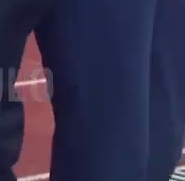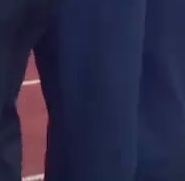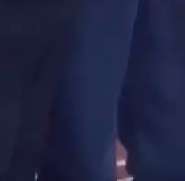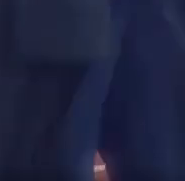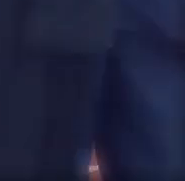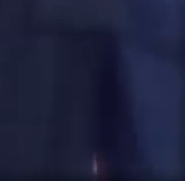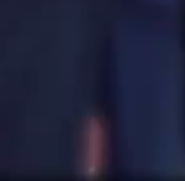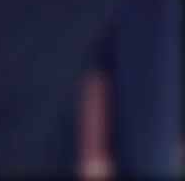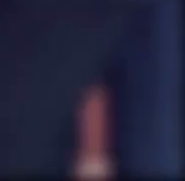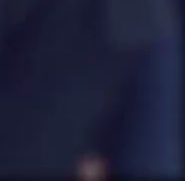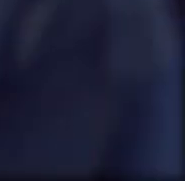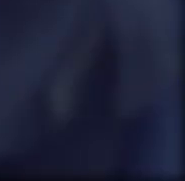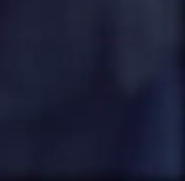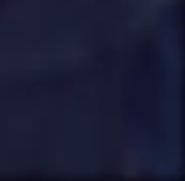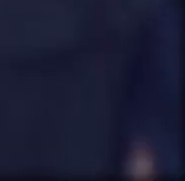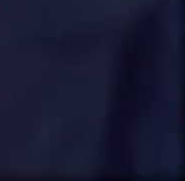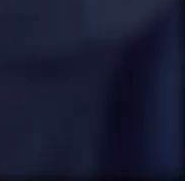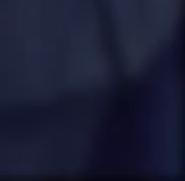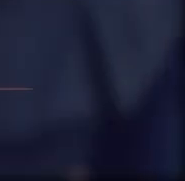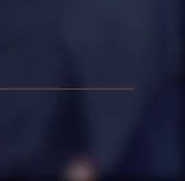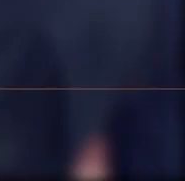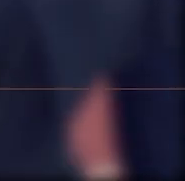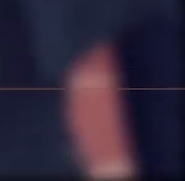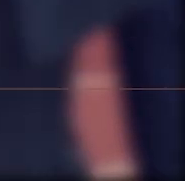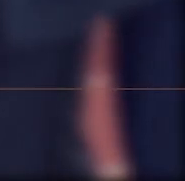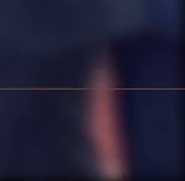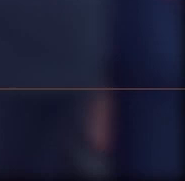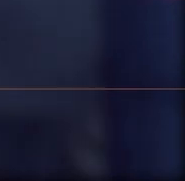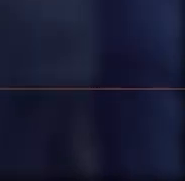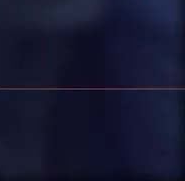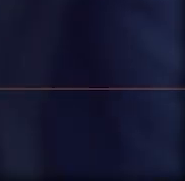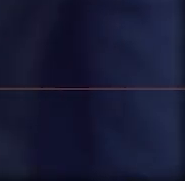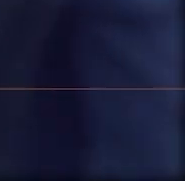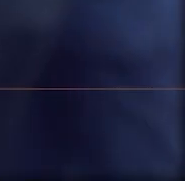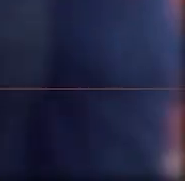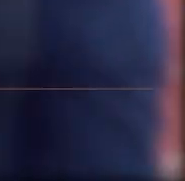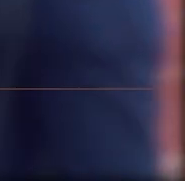Más de 3 décadas comprometidos con el bienestar para tus pies.